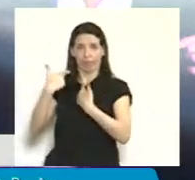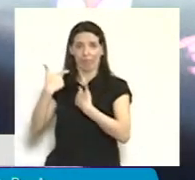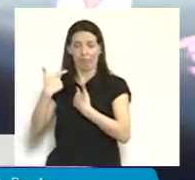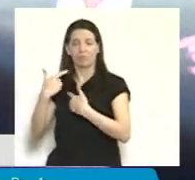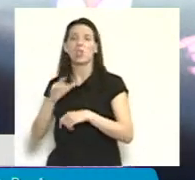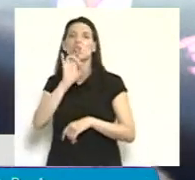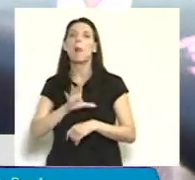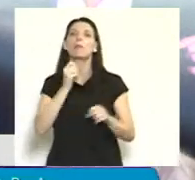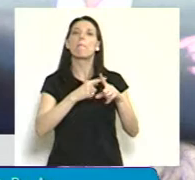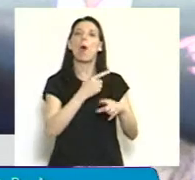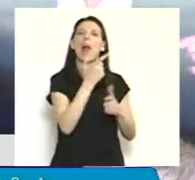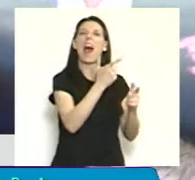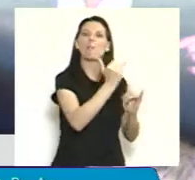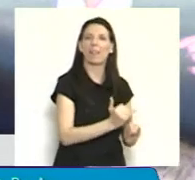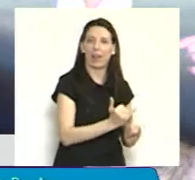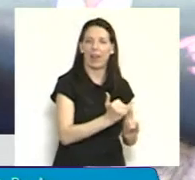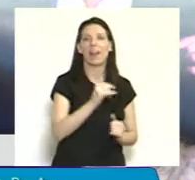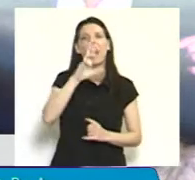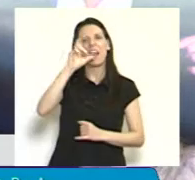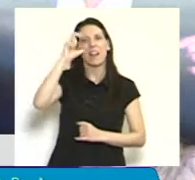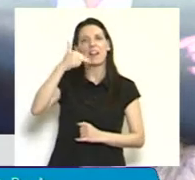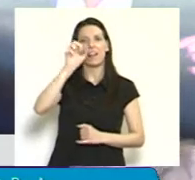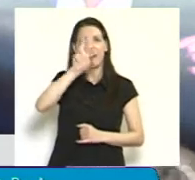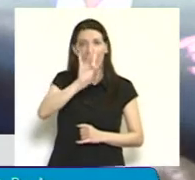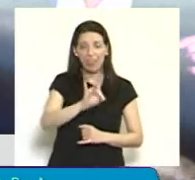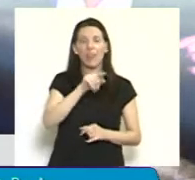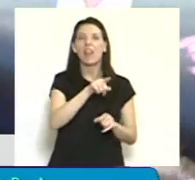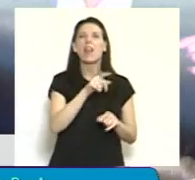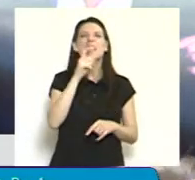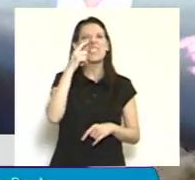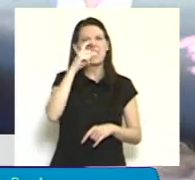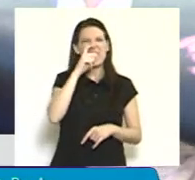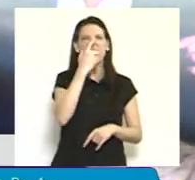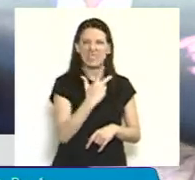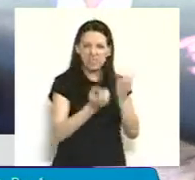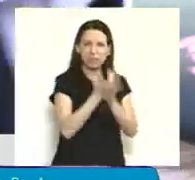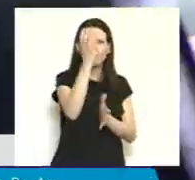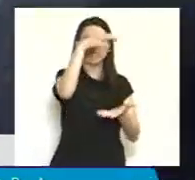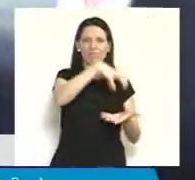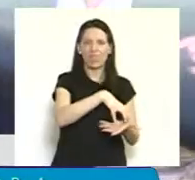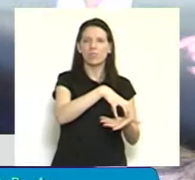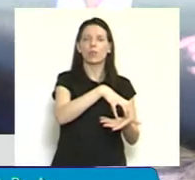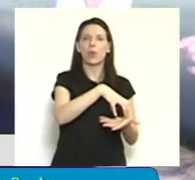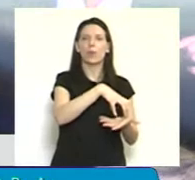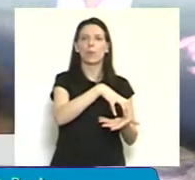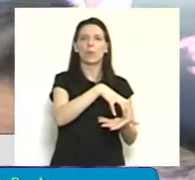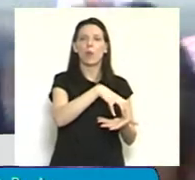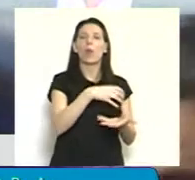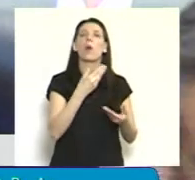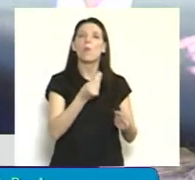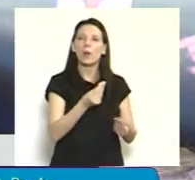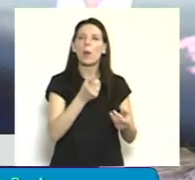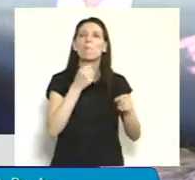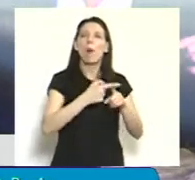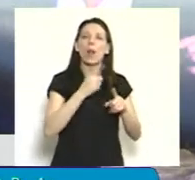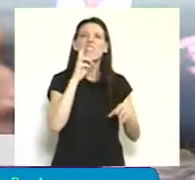Como todos sabemos, el RENAR fue creado en 1973 en el marco de la persistencia de la doctrina de